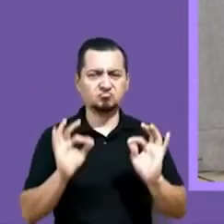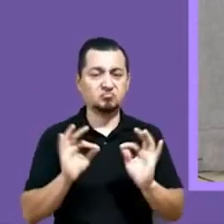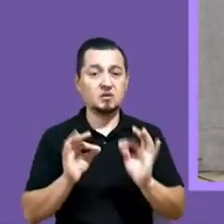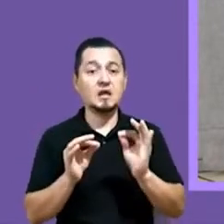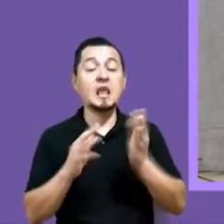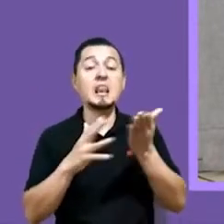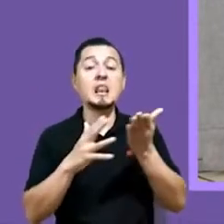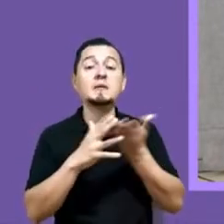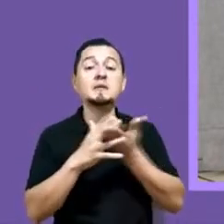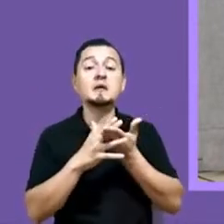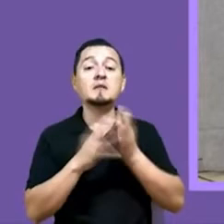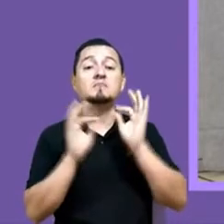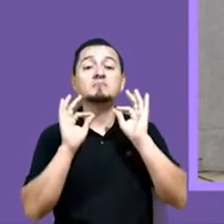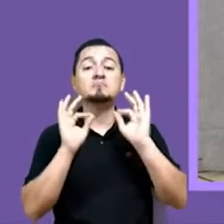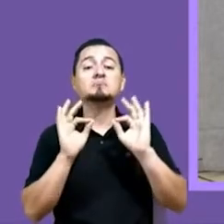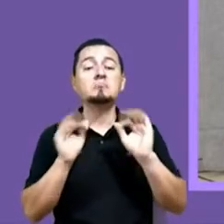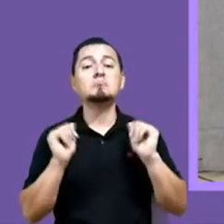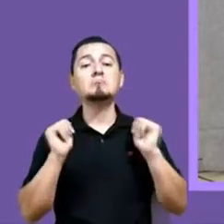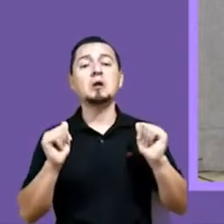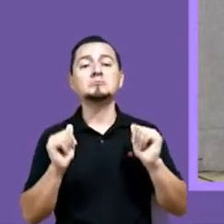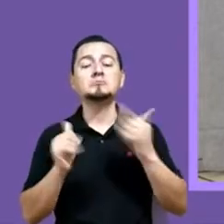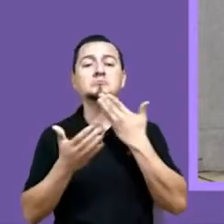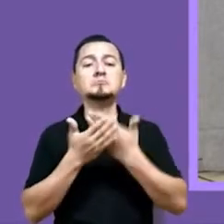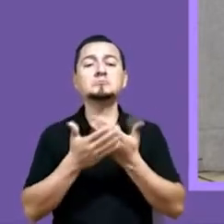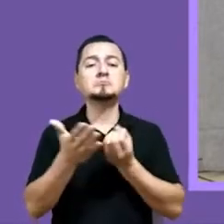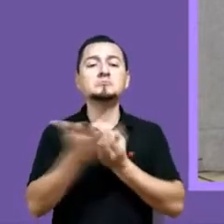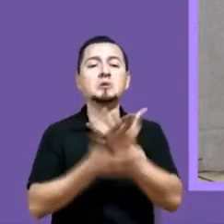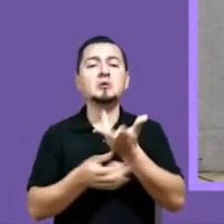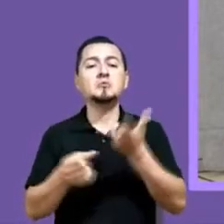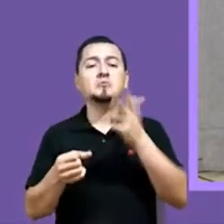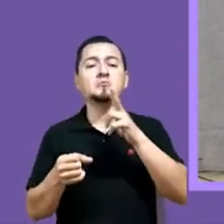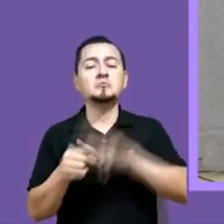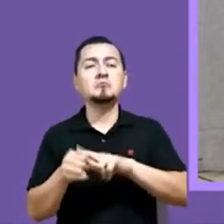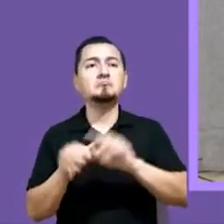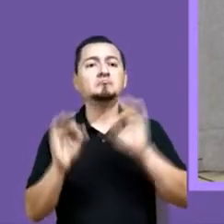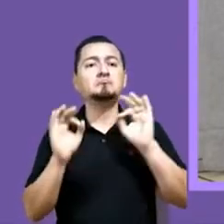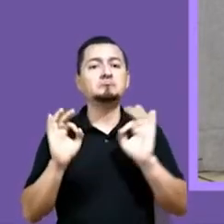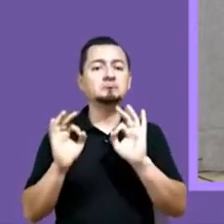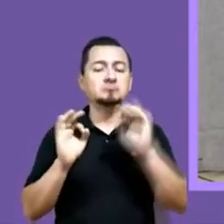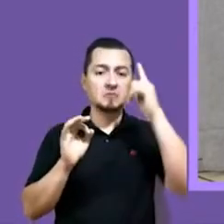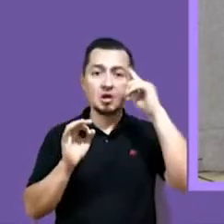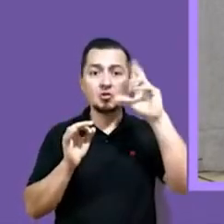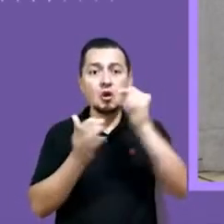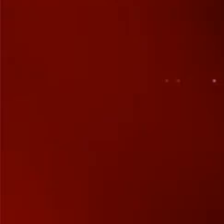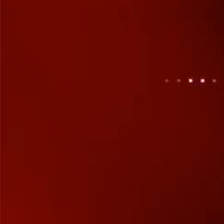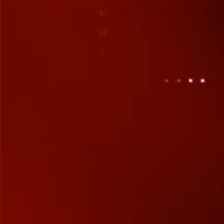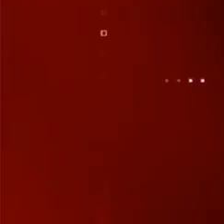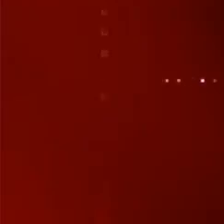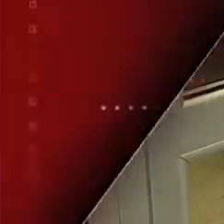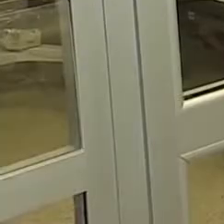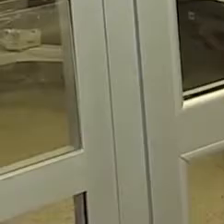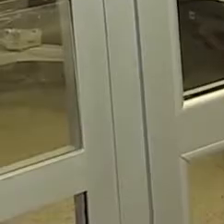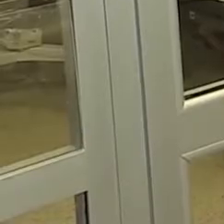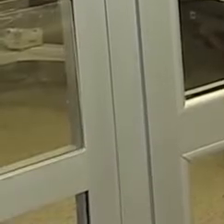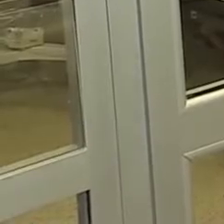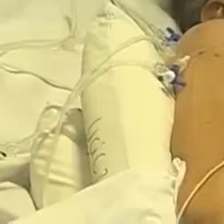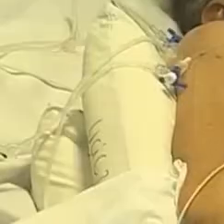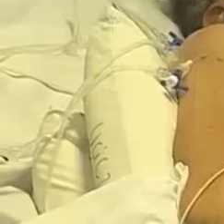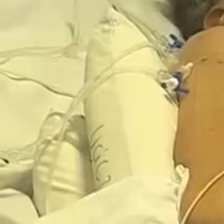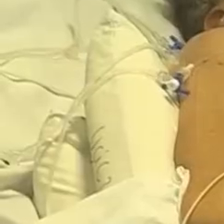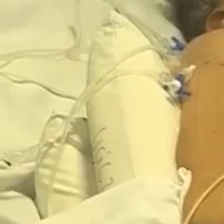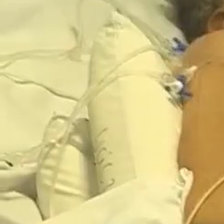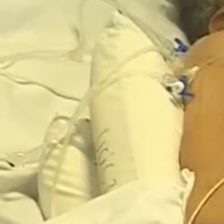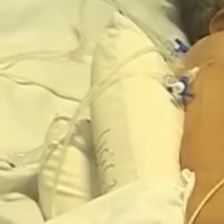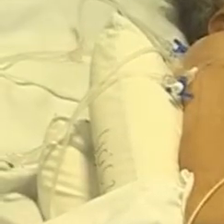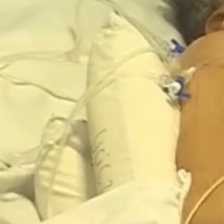complicación es lo que eleva el nivel de eficiencia de casos graves de 99 puntos 70 y tantos no reiteró que